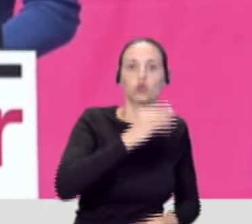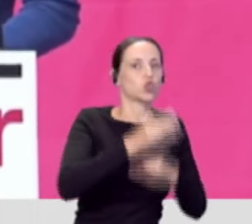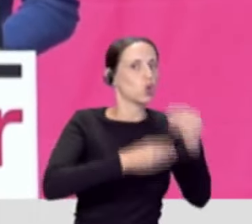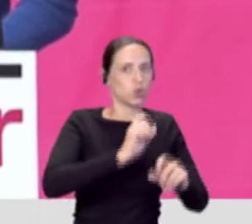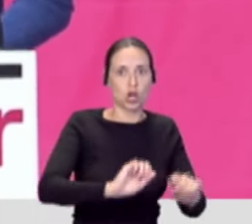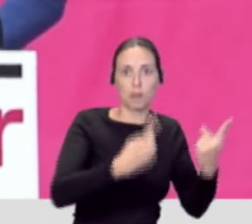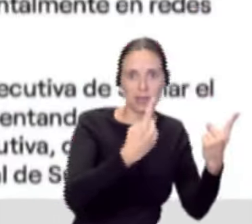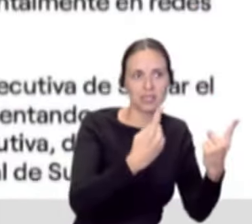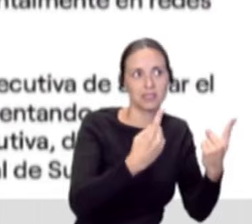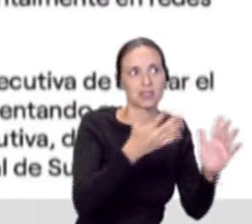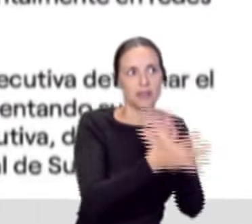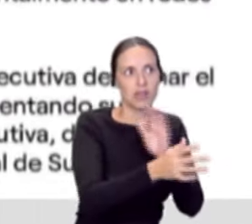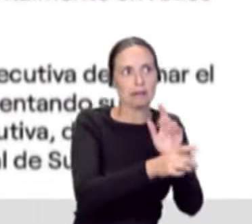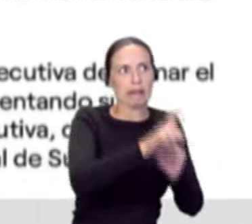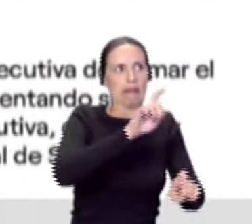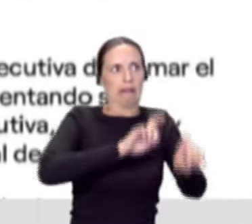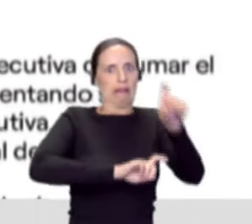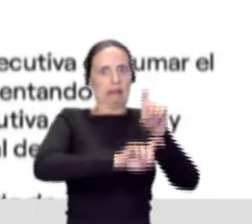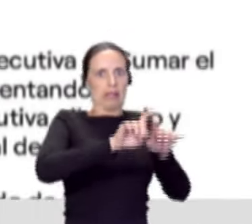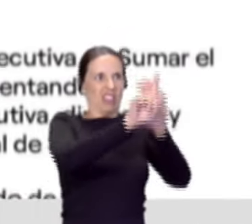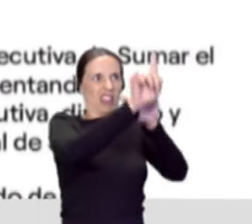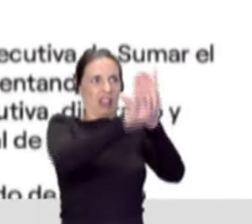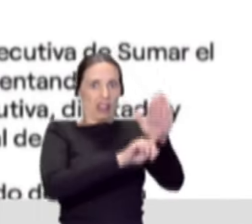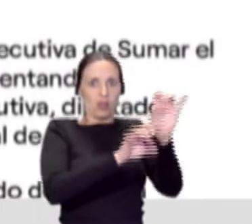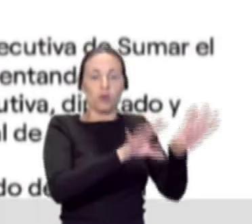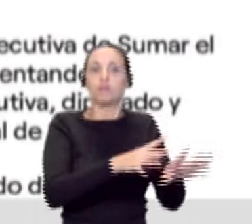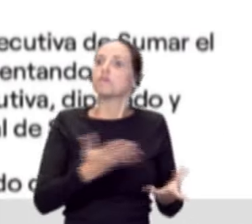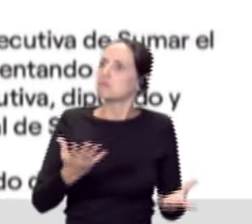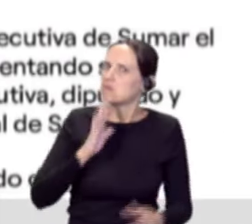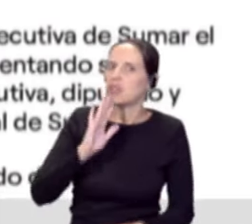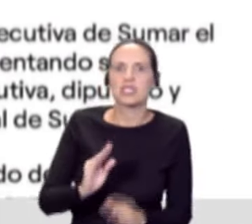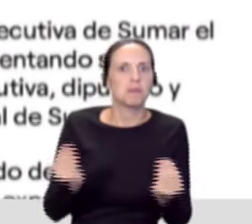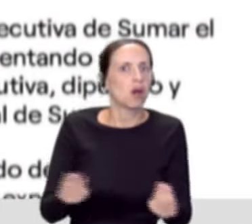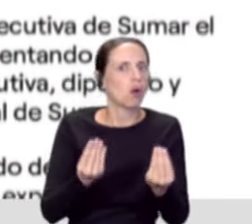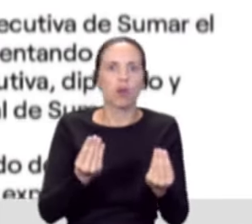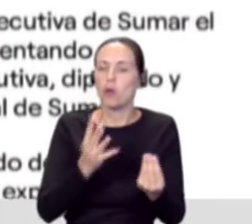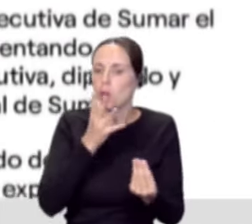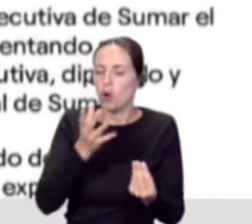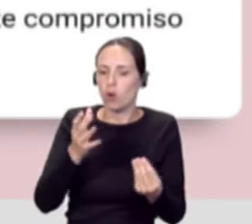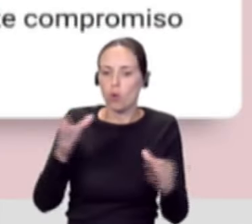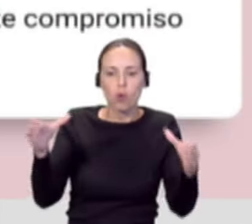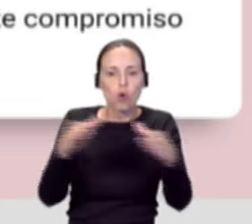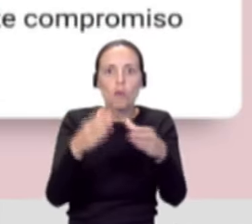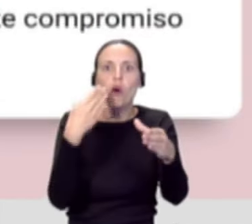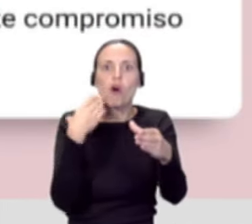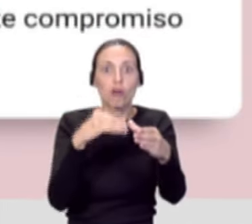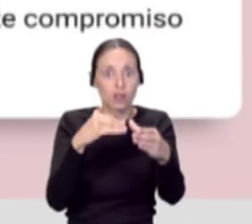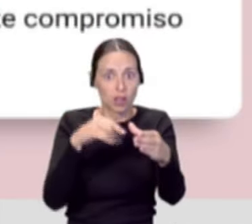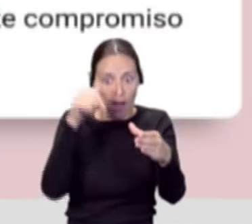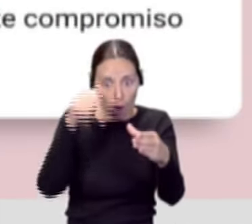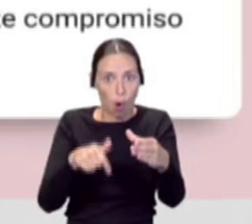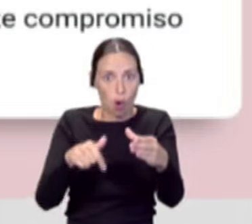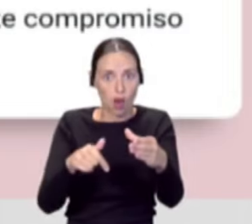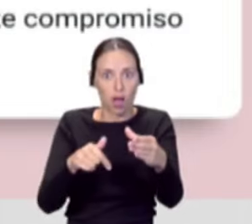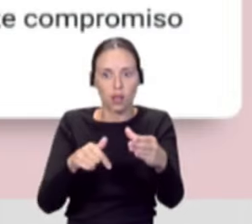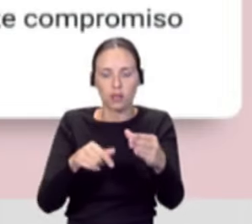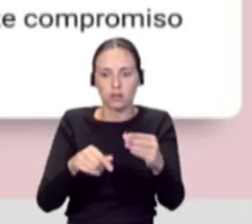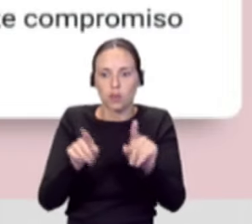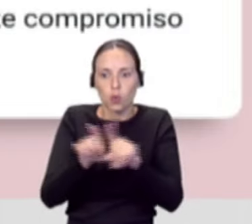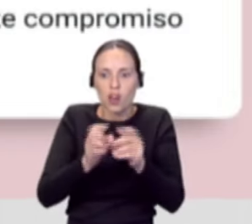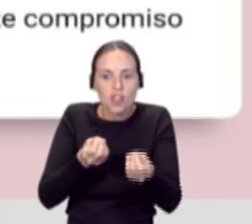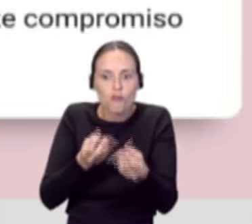parece que no hemos mejorado. Mira que han tenido más información que ninguna otra generación. Y siguen ahí